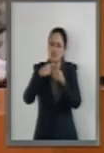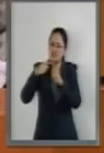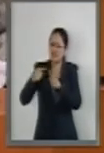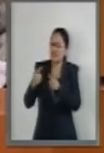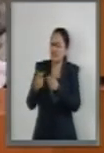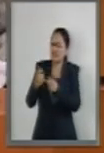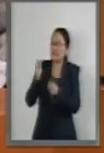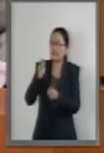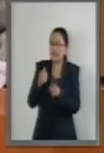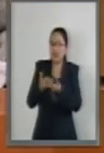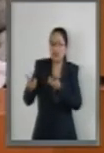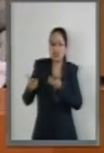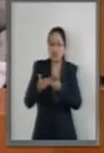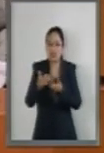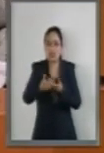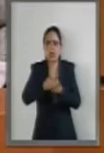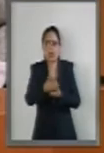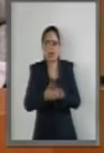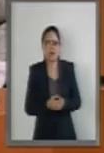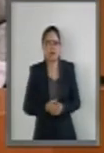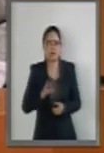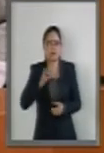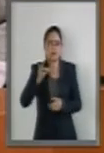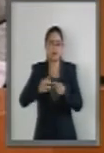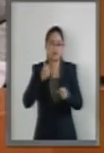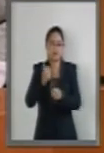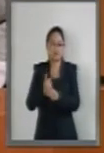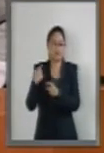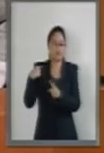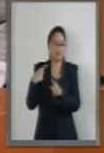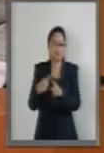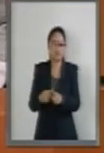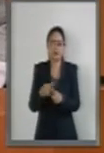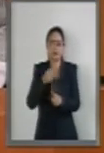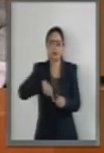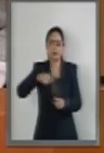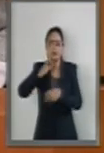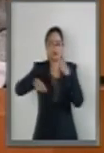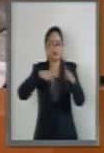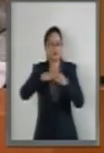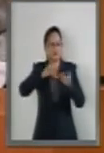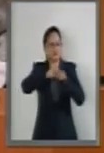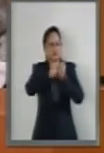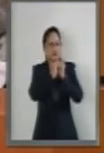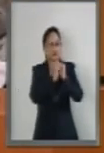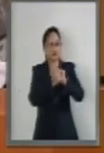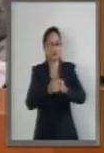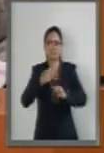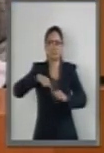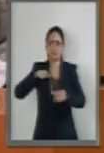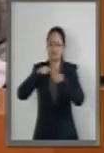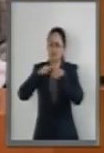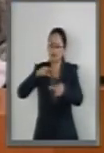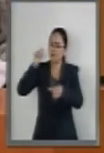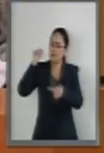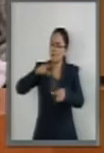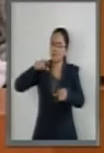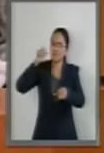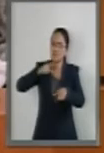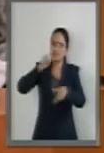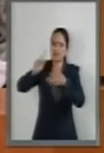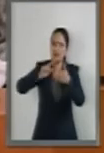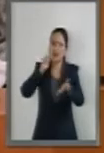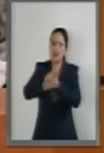excluyente. En 40 años, en donde el mundo se ha transformado, hemos seguido con la misma